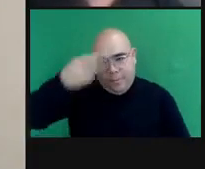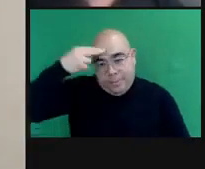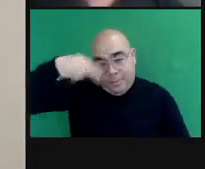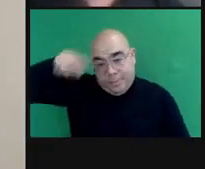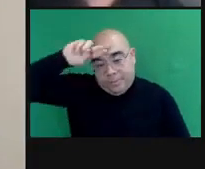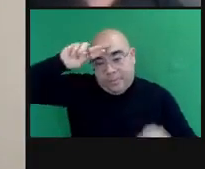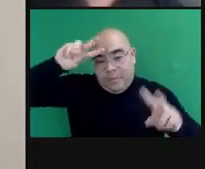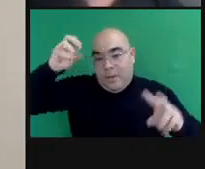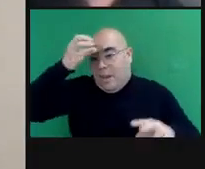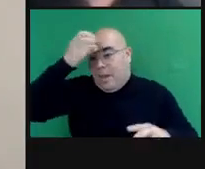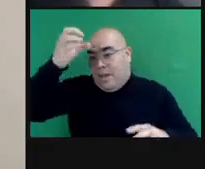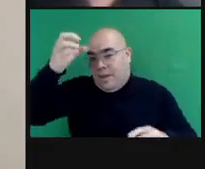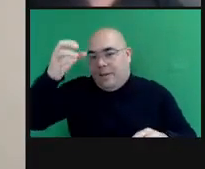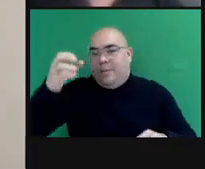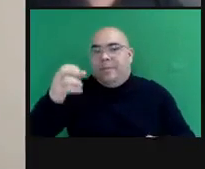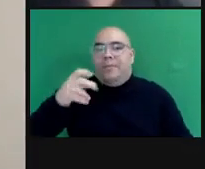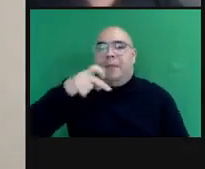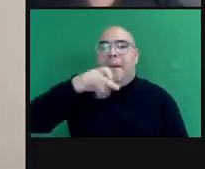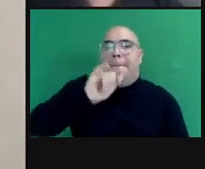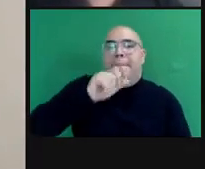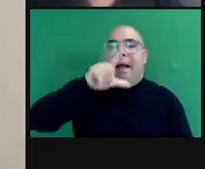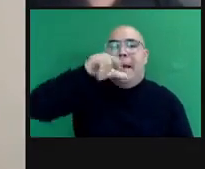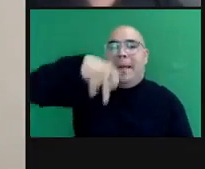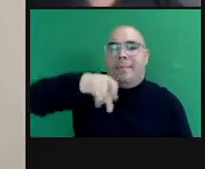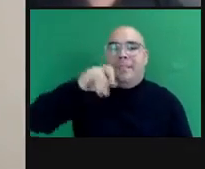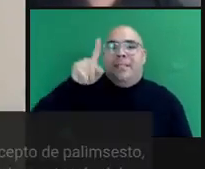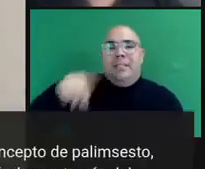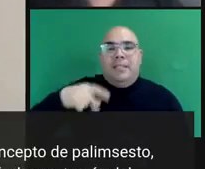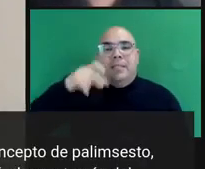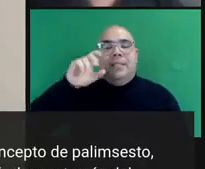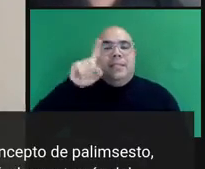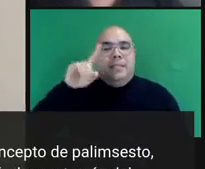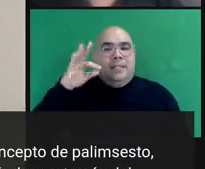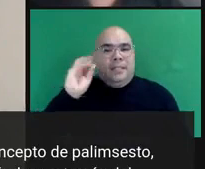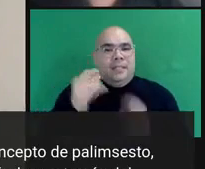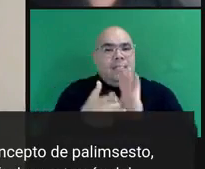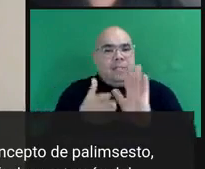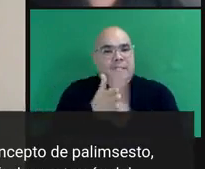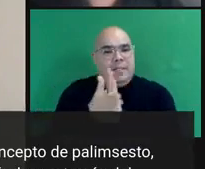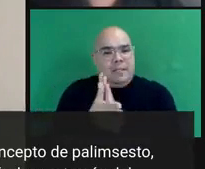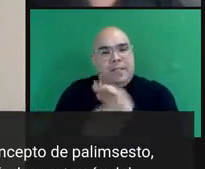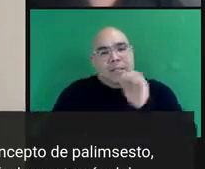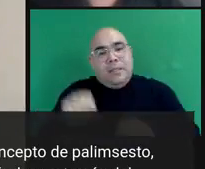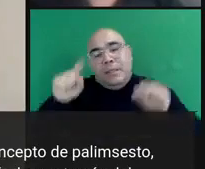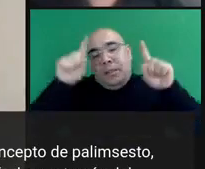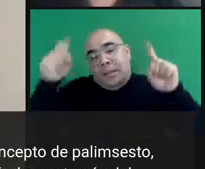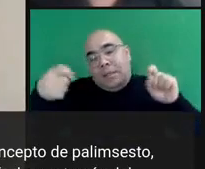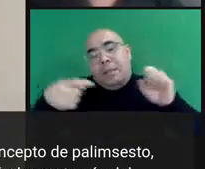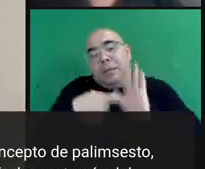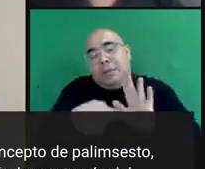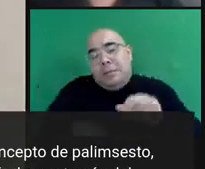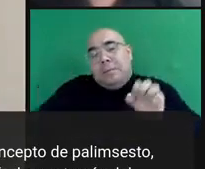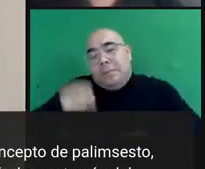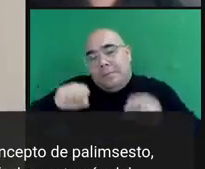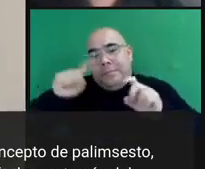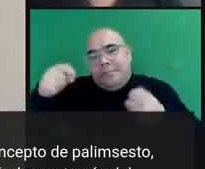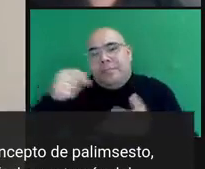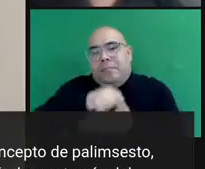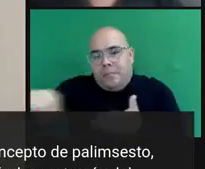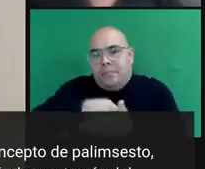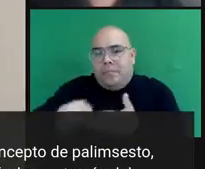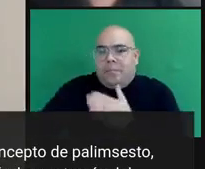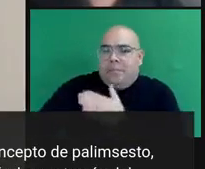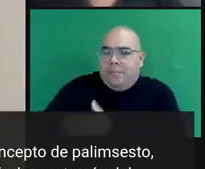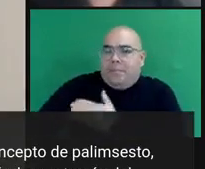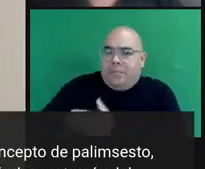dentro del concepto del palimpsesto, estos nuevos desarrollos de cada nueva intervención podrían seguir escribiéndose a través del tiempo según